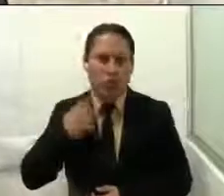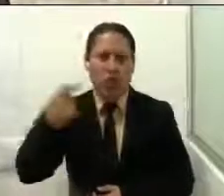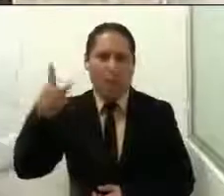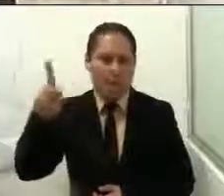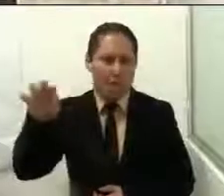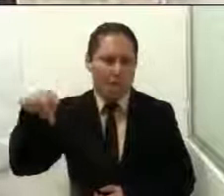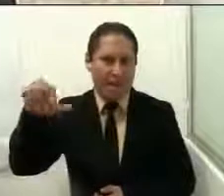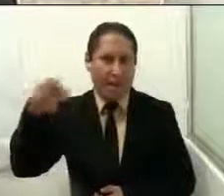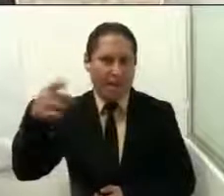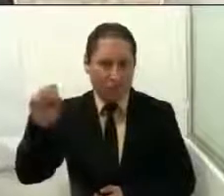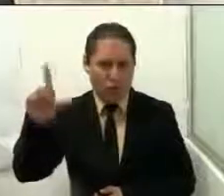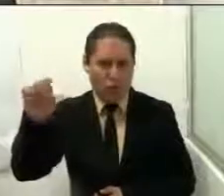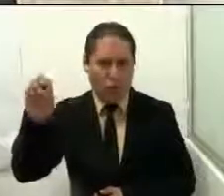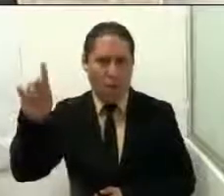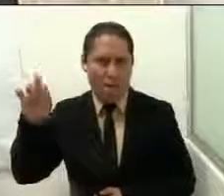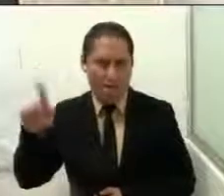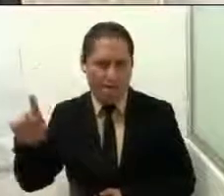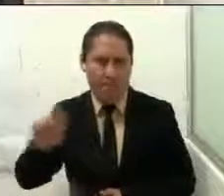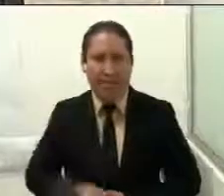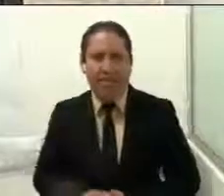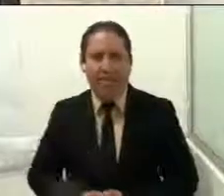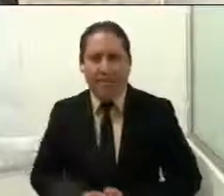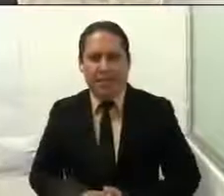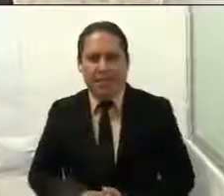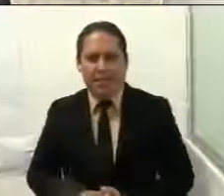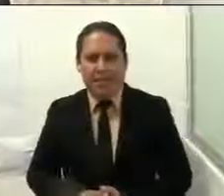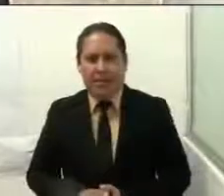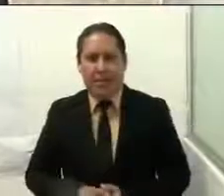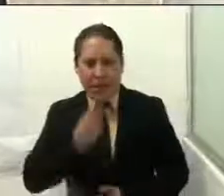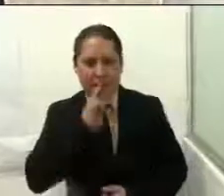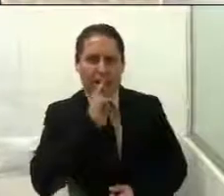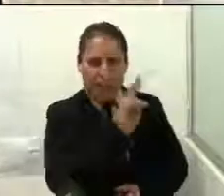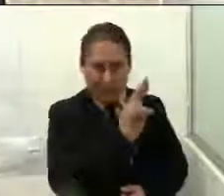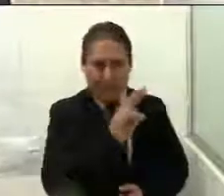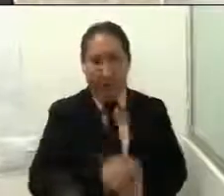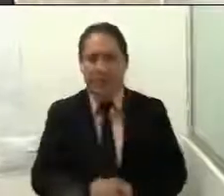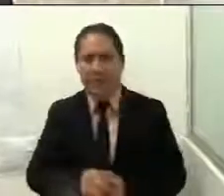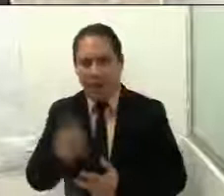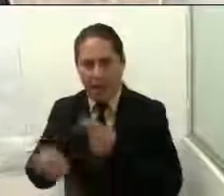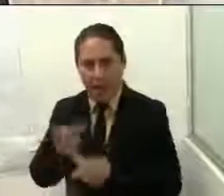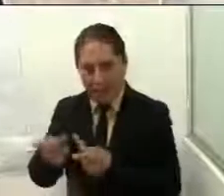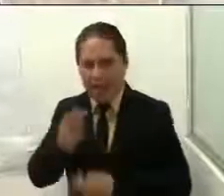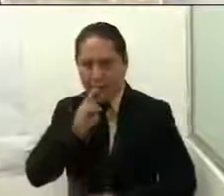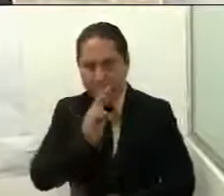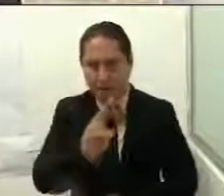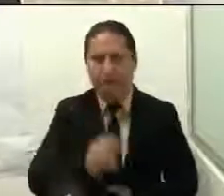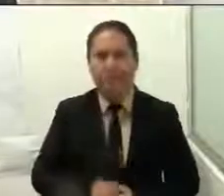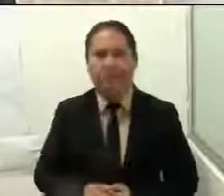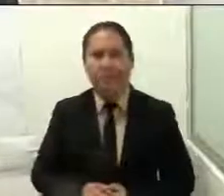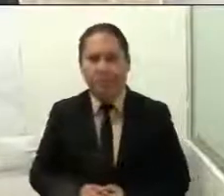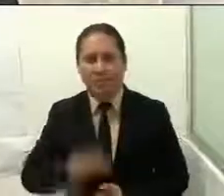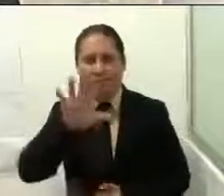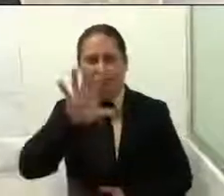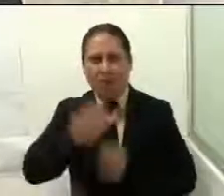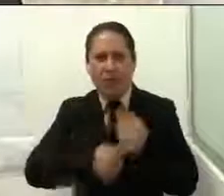diputados estoy haciendo la contestación a la pregunta en estos cinco años